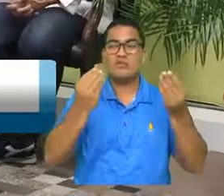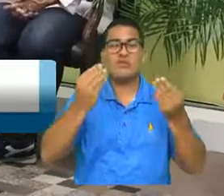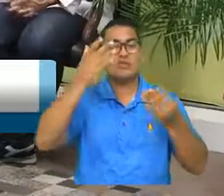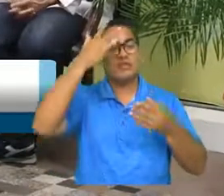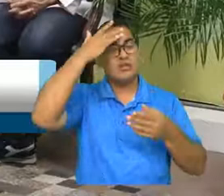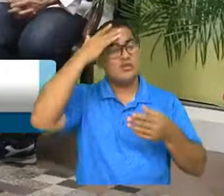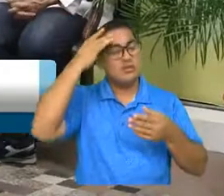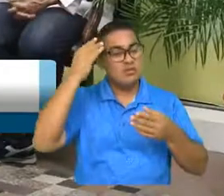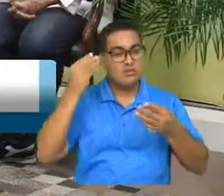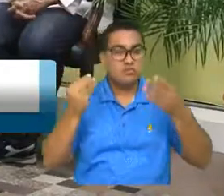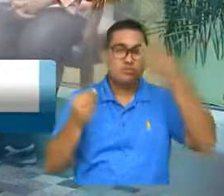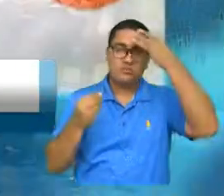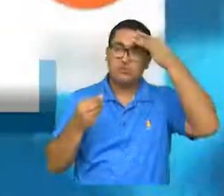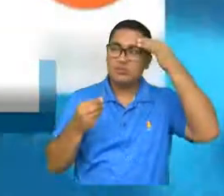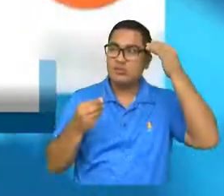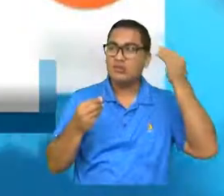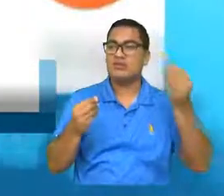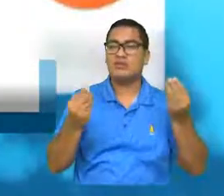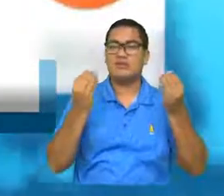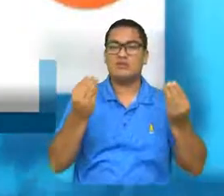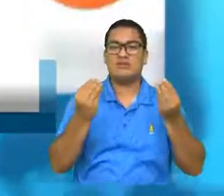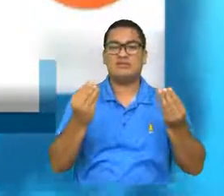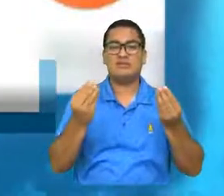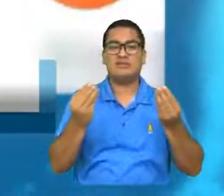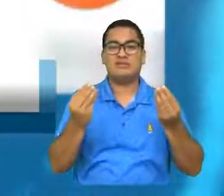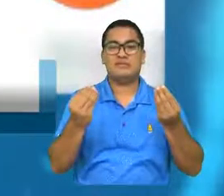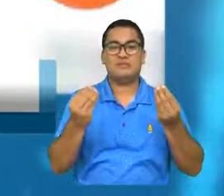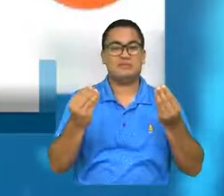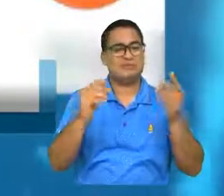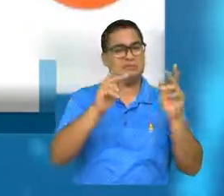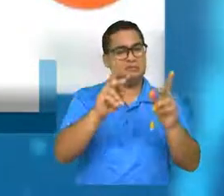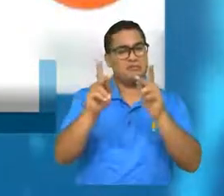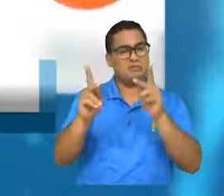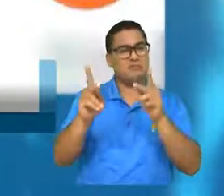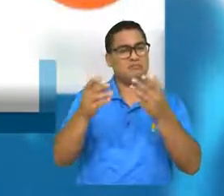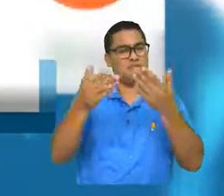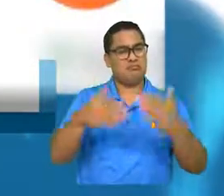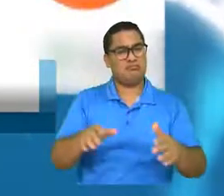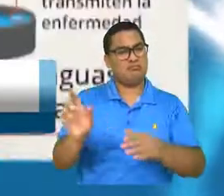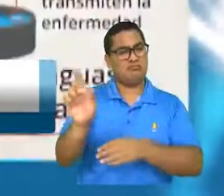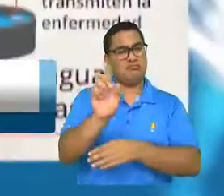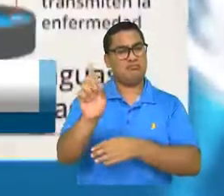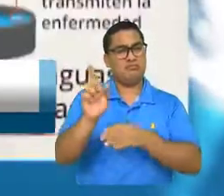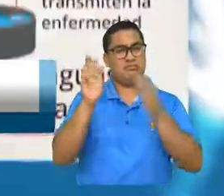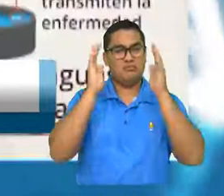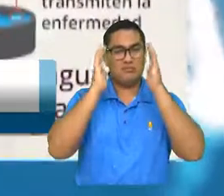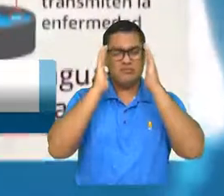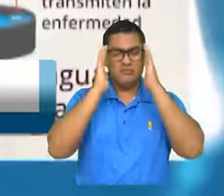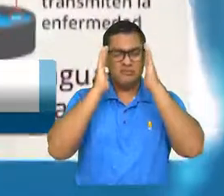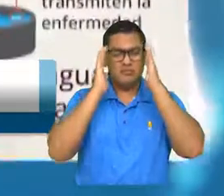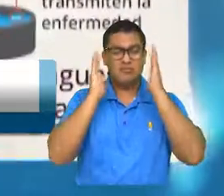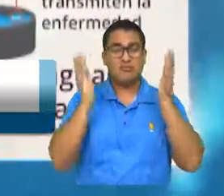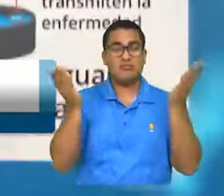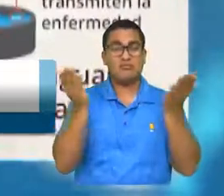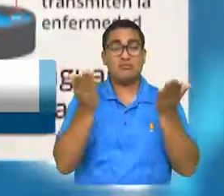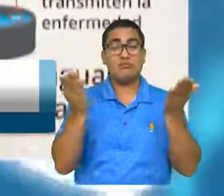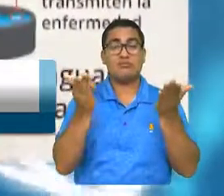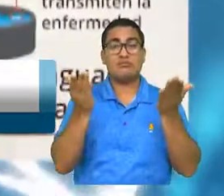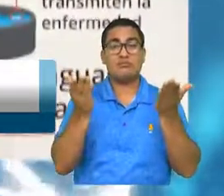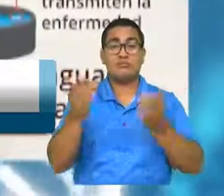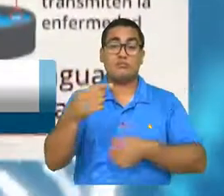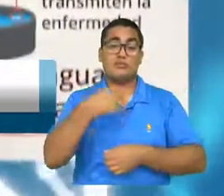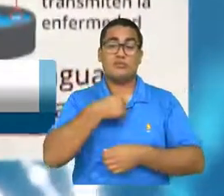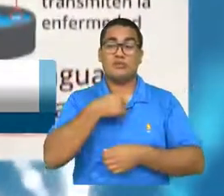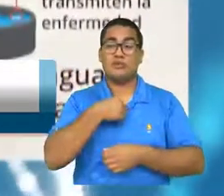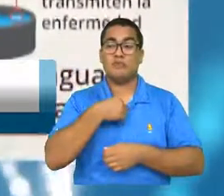Una sudoración excesiva, que no es lo típico que notamos en la fiebre por dengue. Entonces, si yo fui a